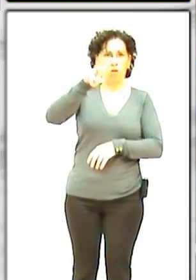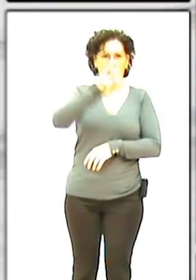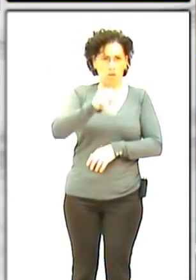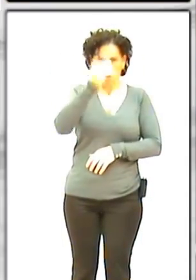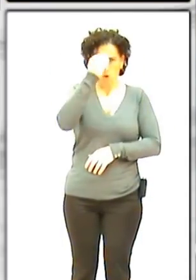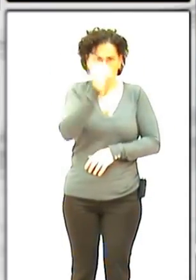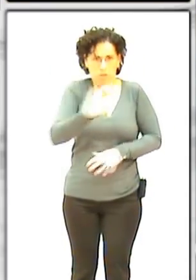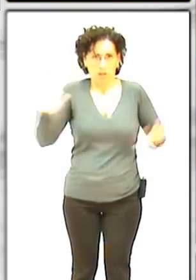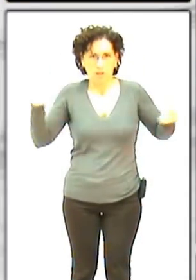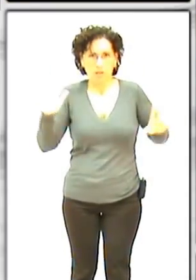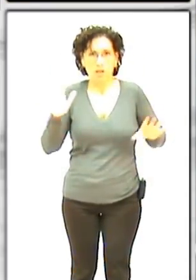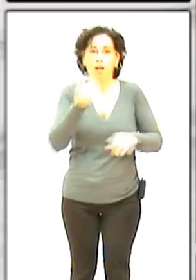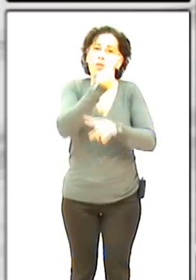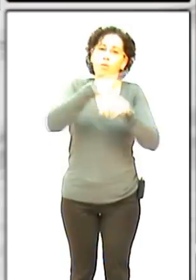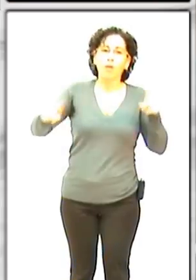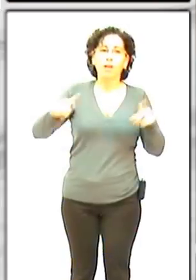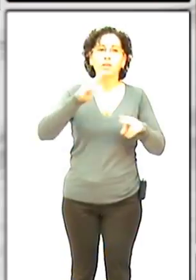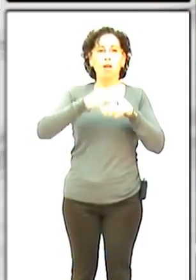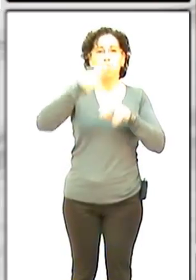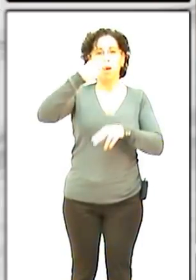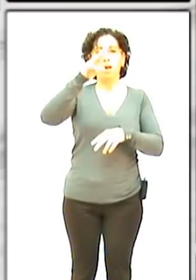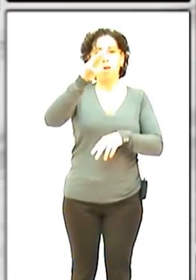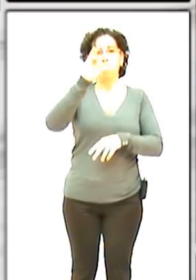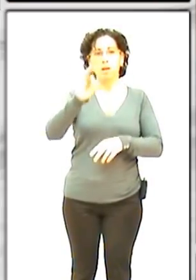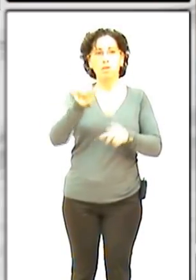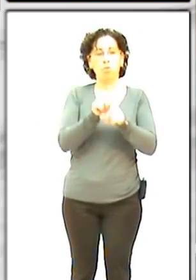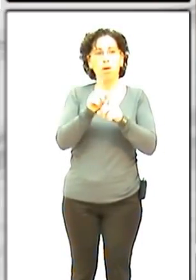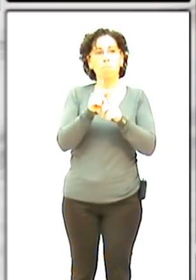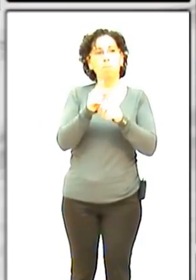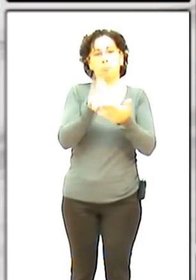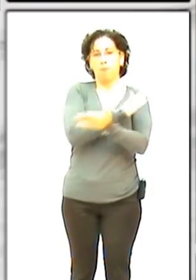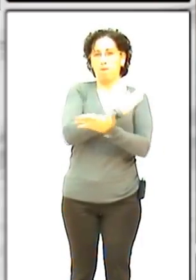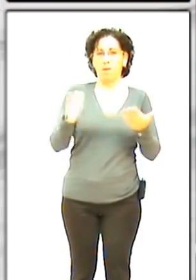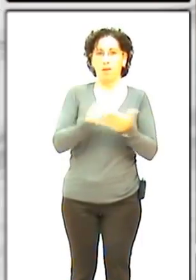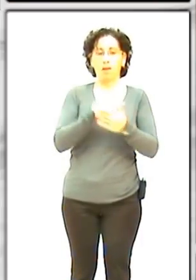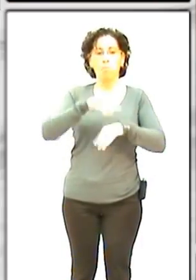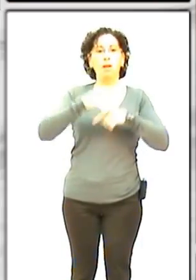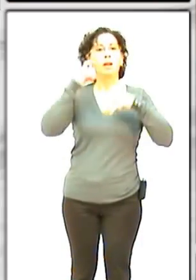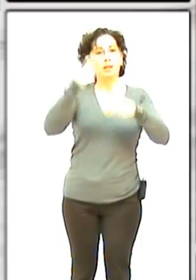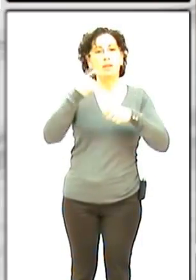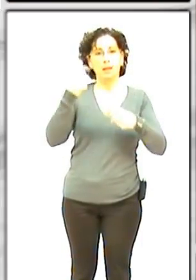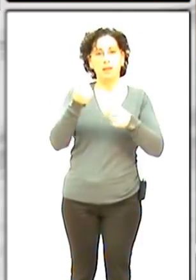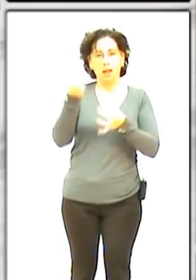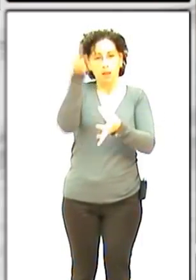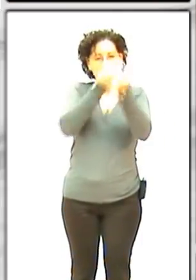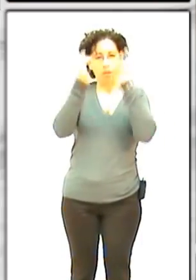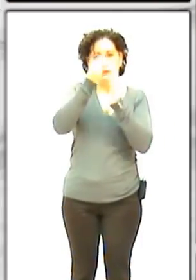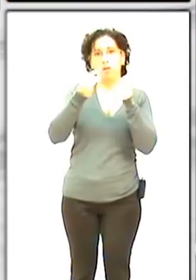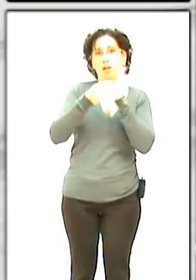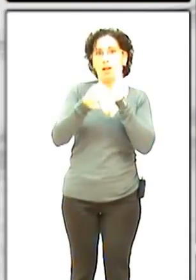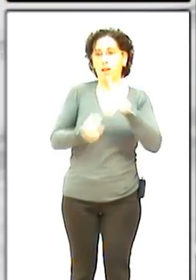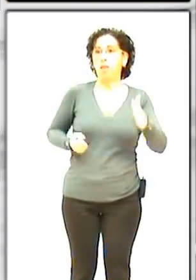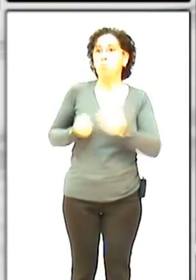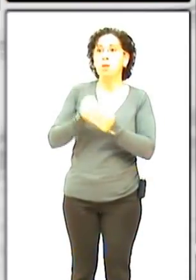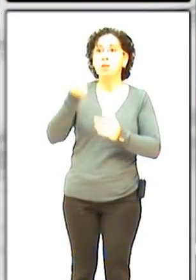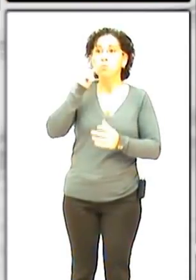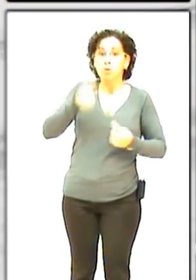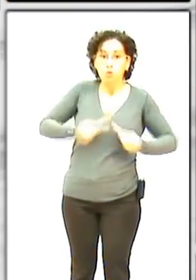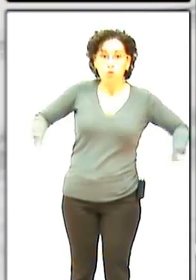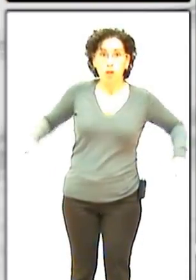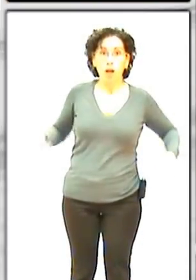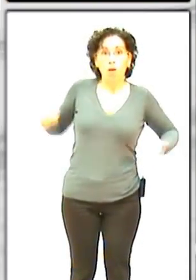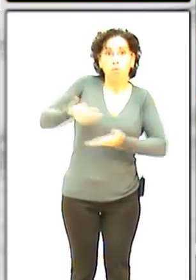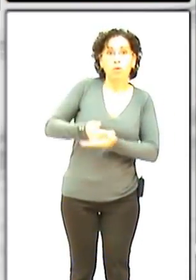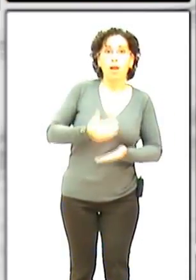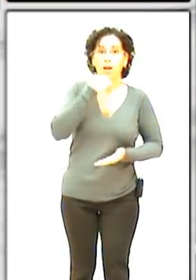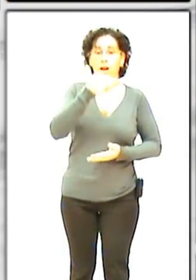técnicas diferenciales de GPS diferencial para conseguir precisiones de máxima calidad, ¿no? Si alguien más quiere aportar algo. No,